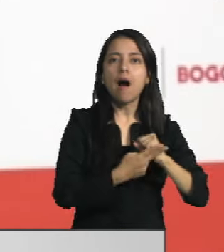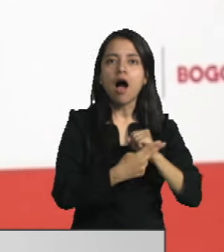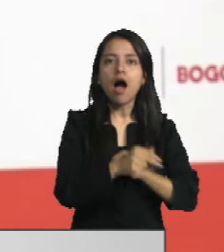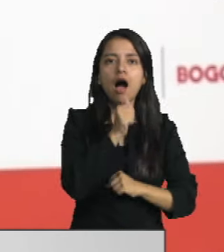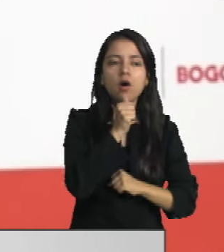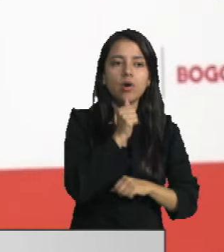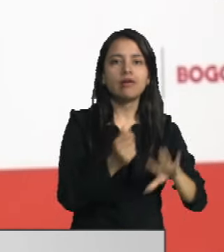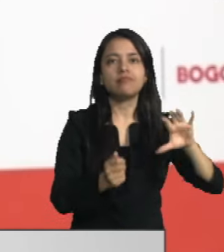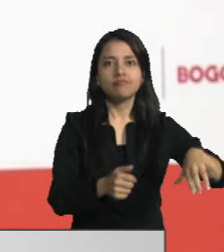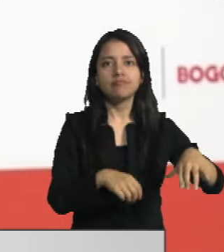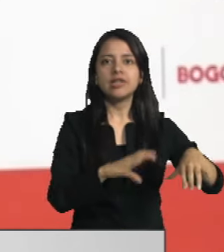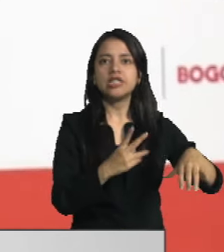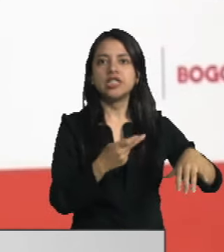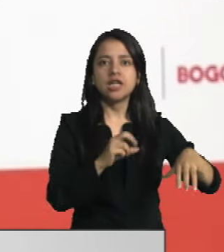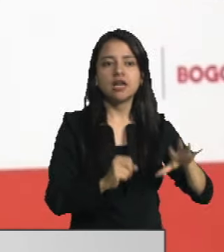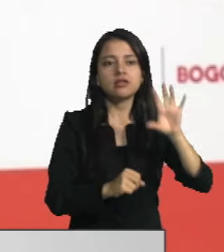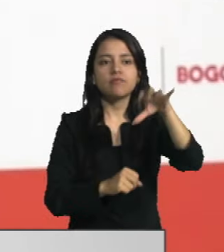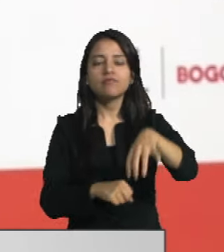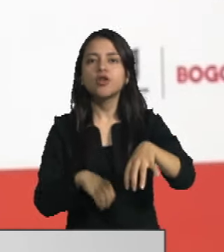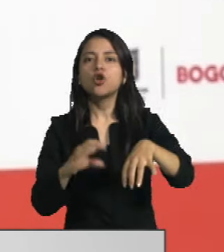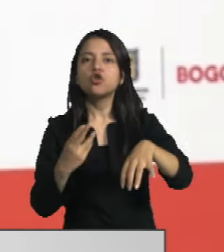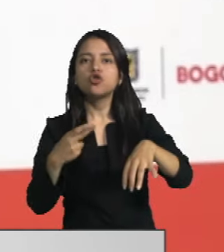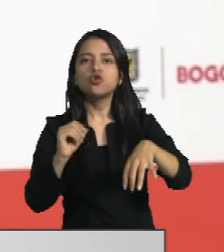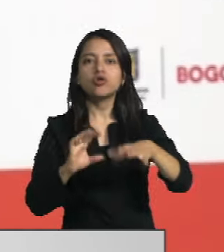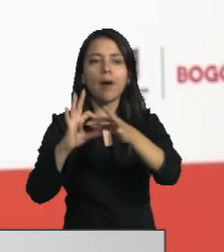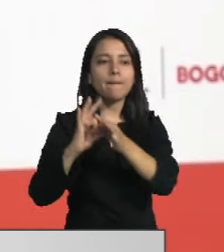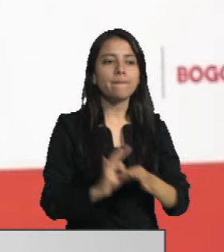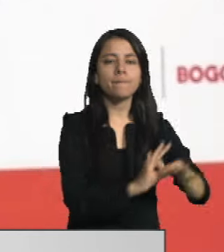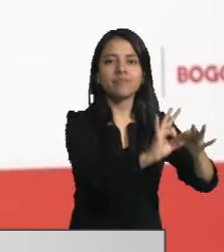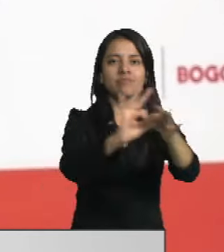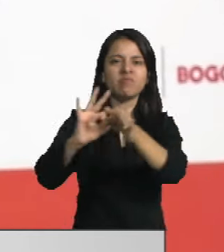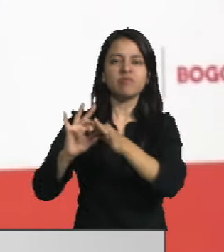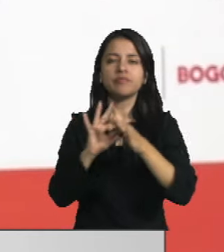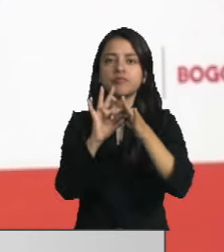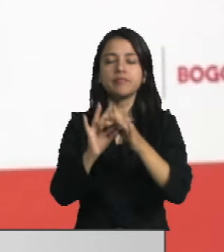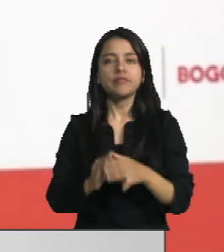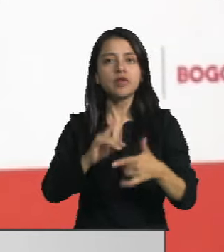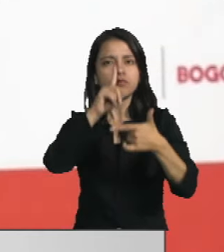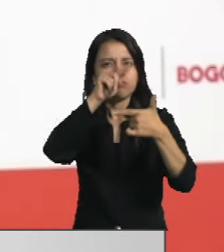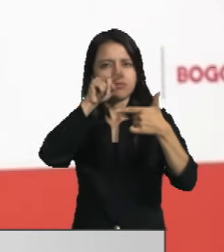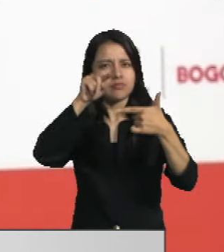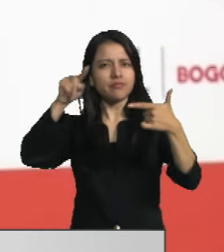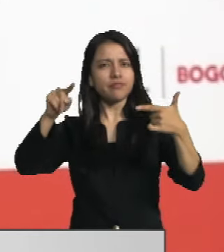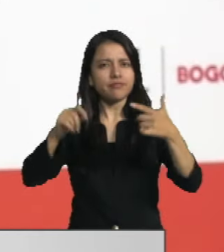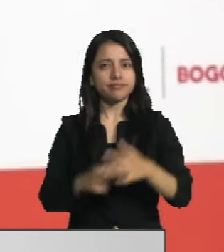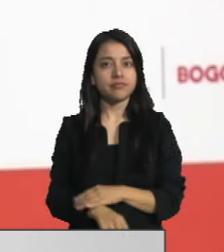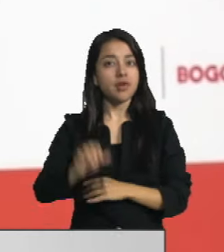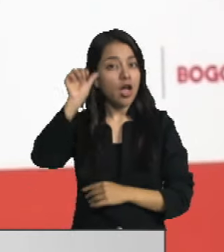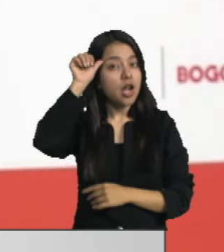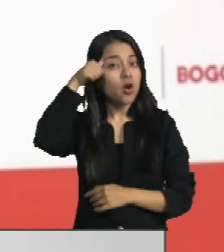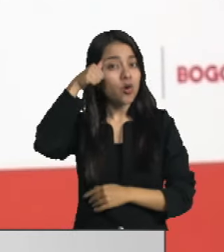embalse de Chuza. Y tenemos que reportar, digamos, o recordar que desde...